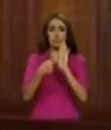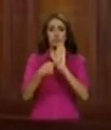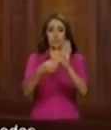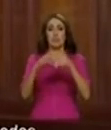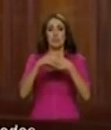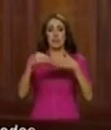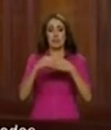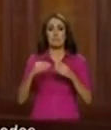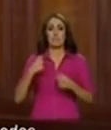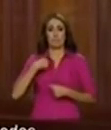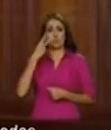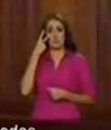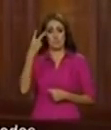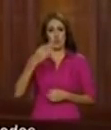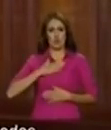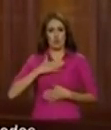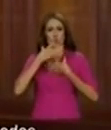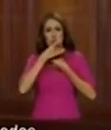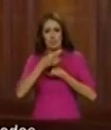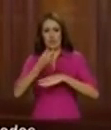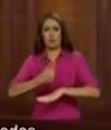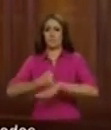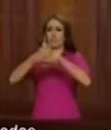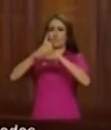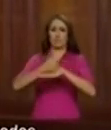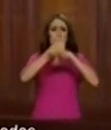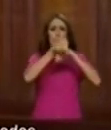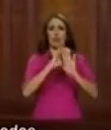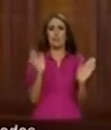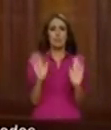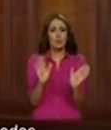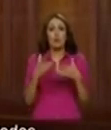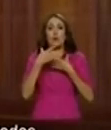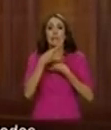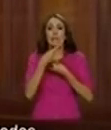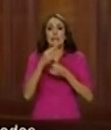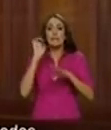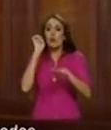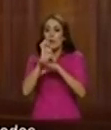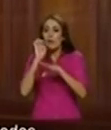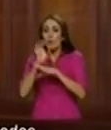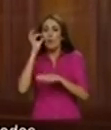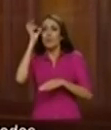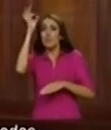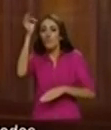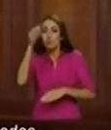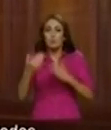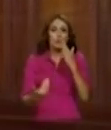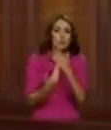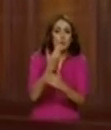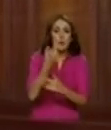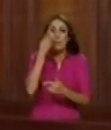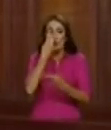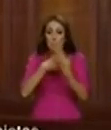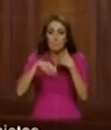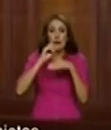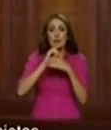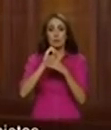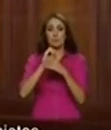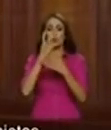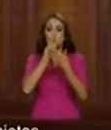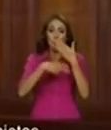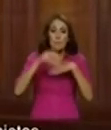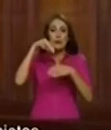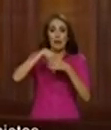conocen. No me interesa el poder, me interesa el bienestar de todos, me interesa el presente y el futuro del Ecuador. Me